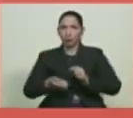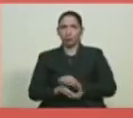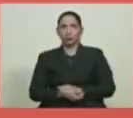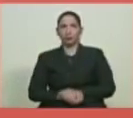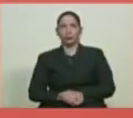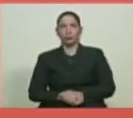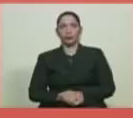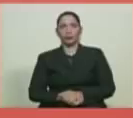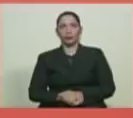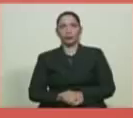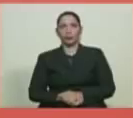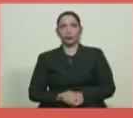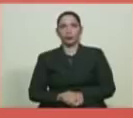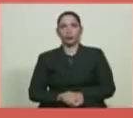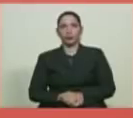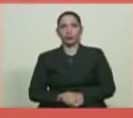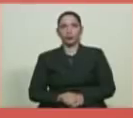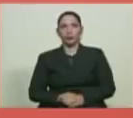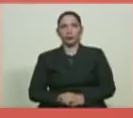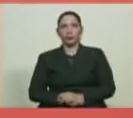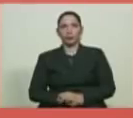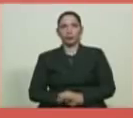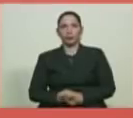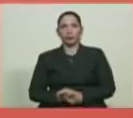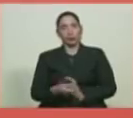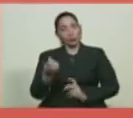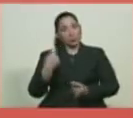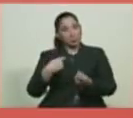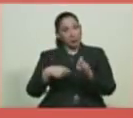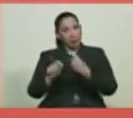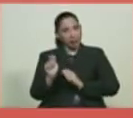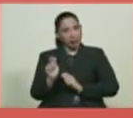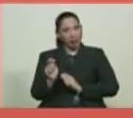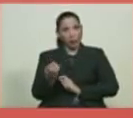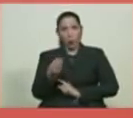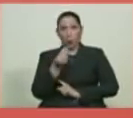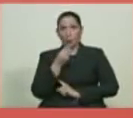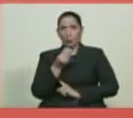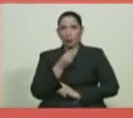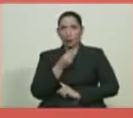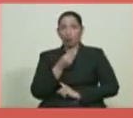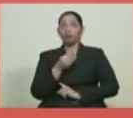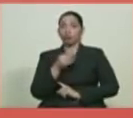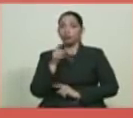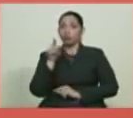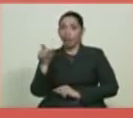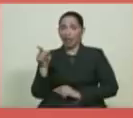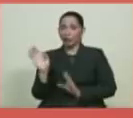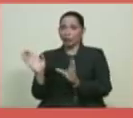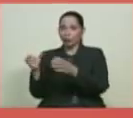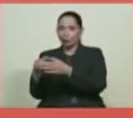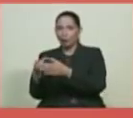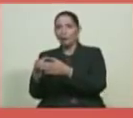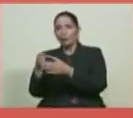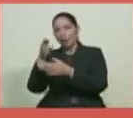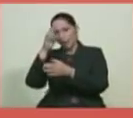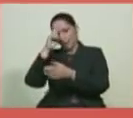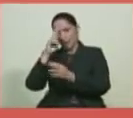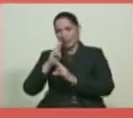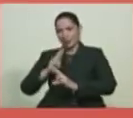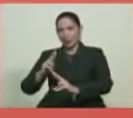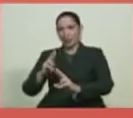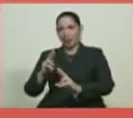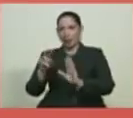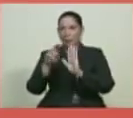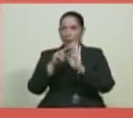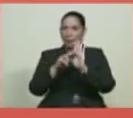de los expendedores de alimentos han respetado este proceso de precios justos.